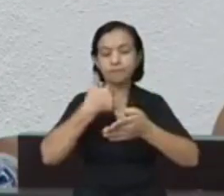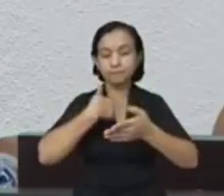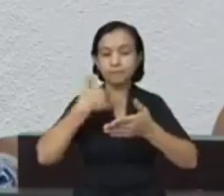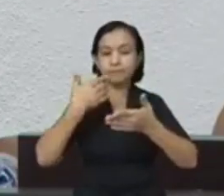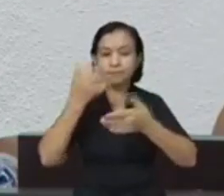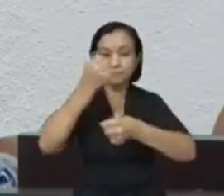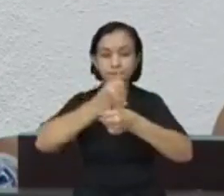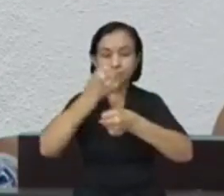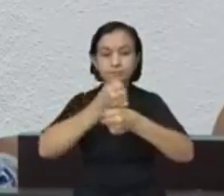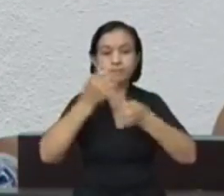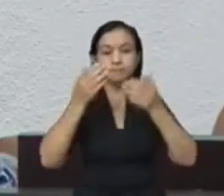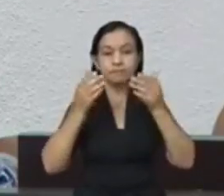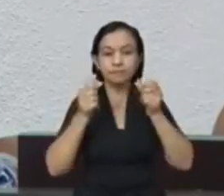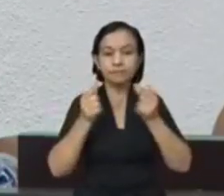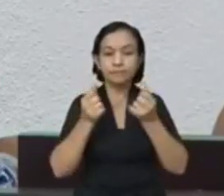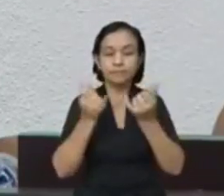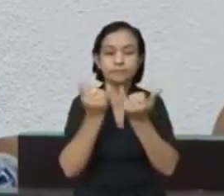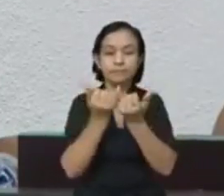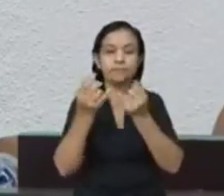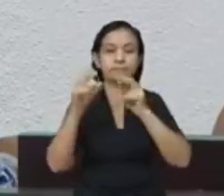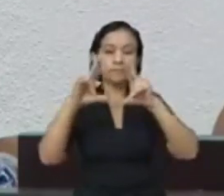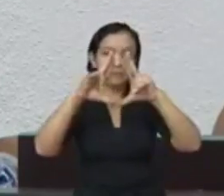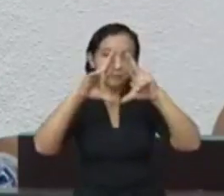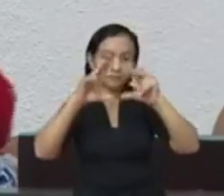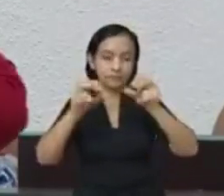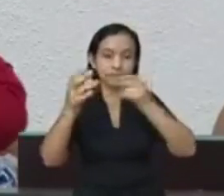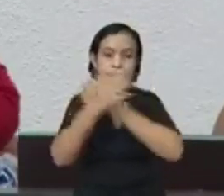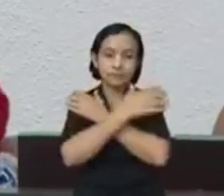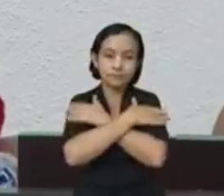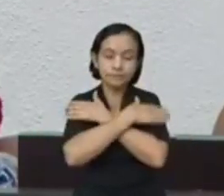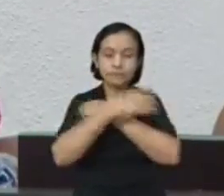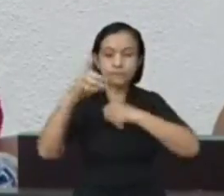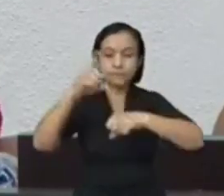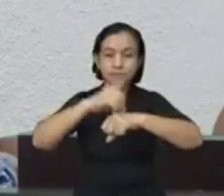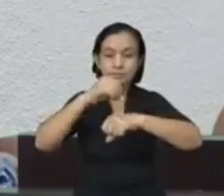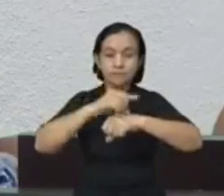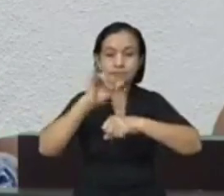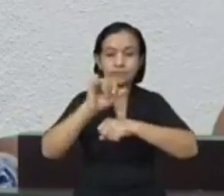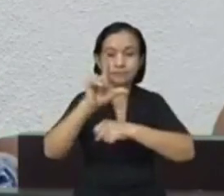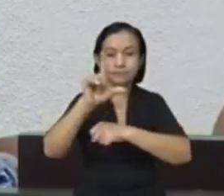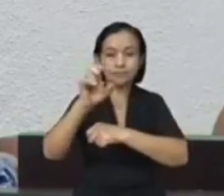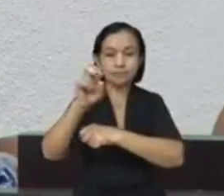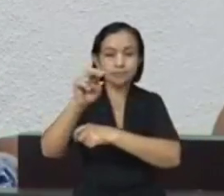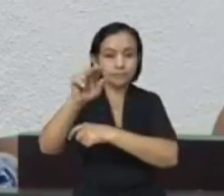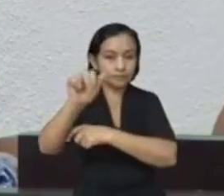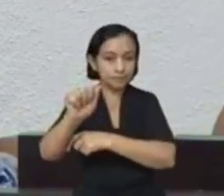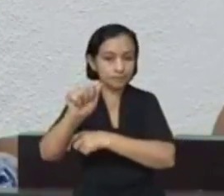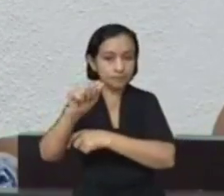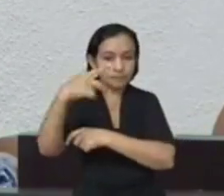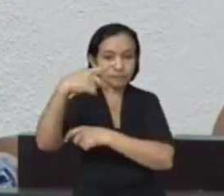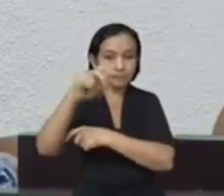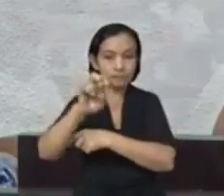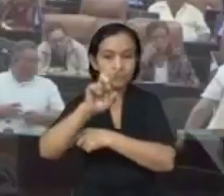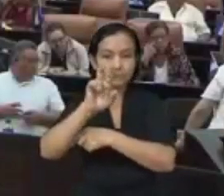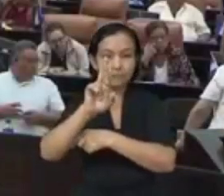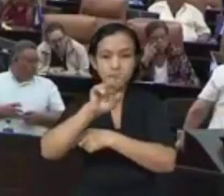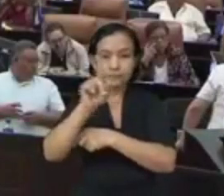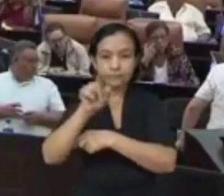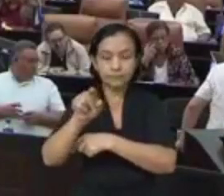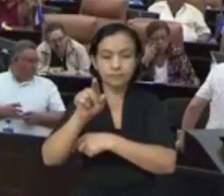oportunidad de servirle a la patria. Le saludo, doctora Ileana Pérez López.